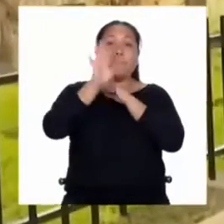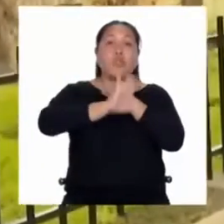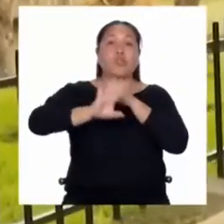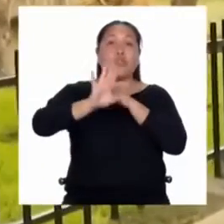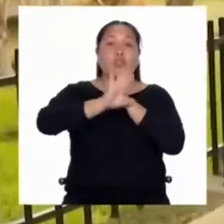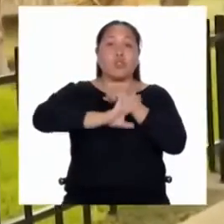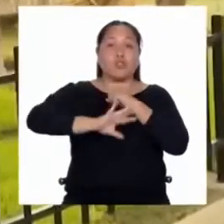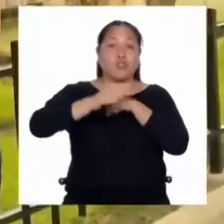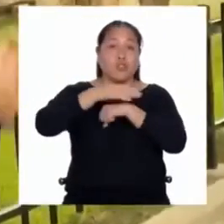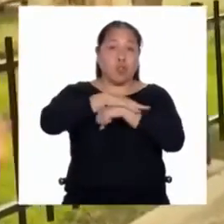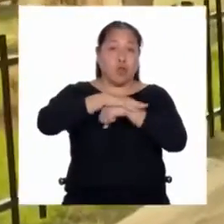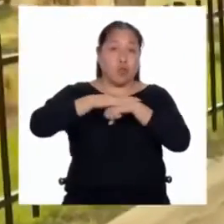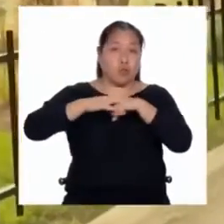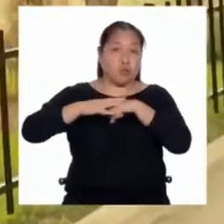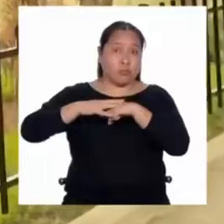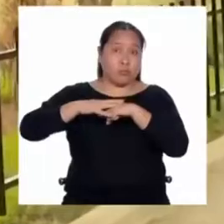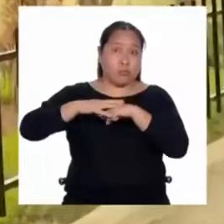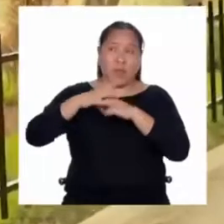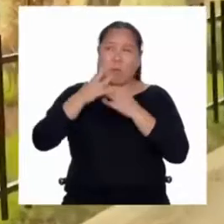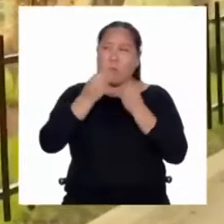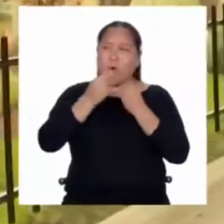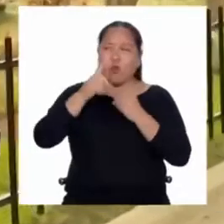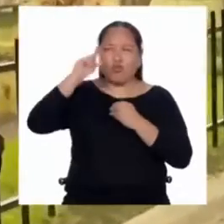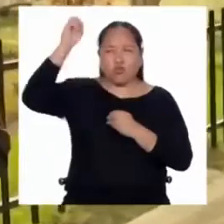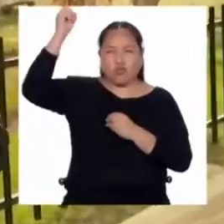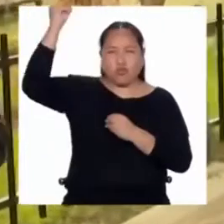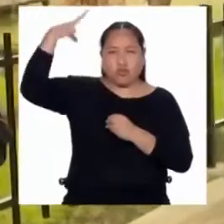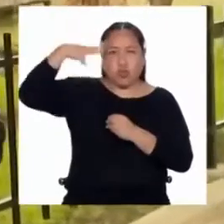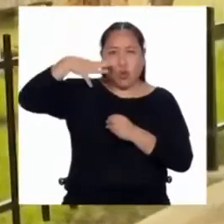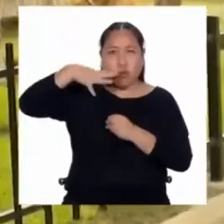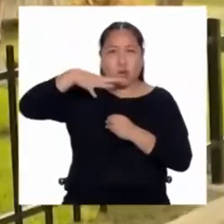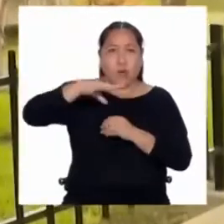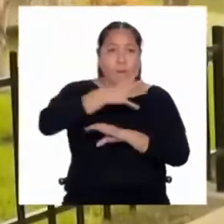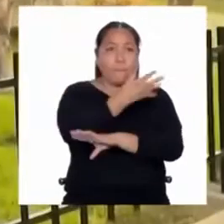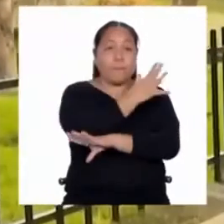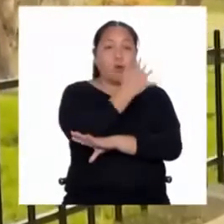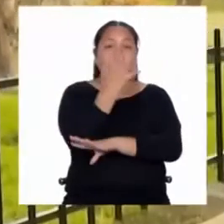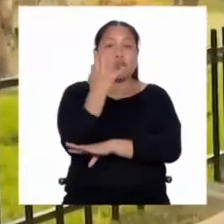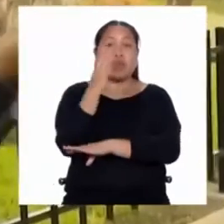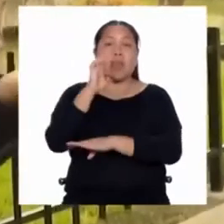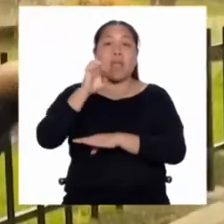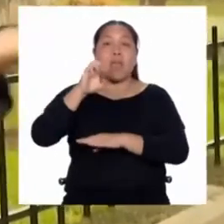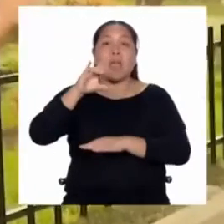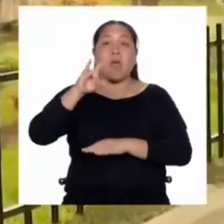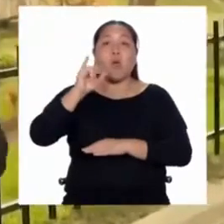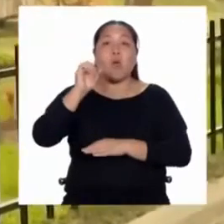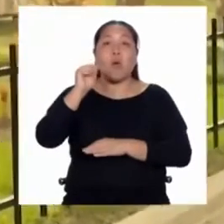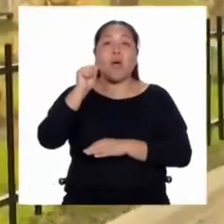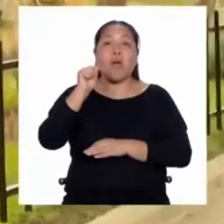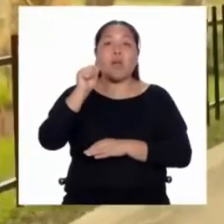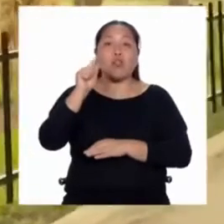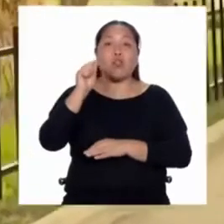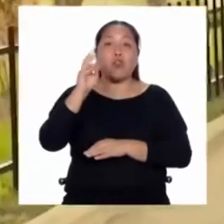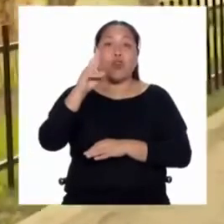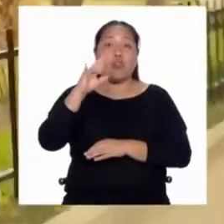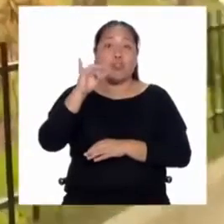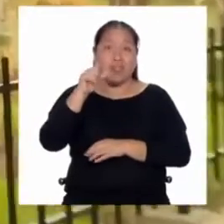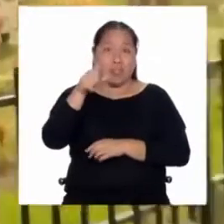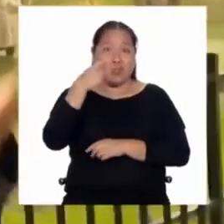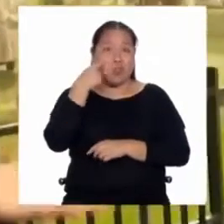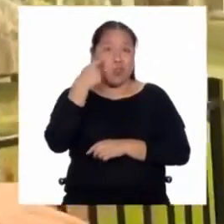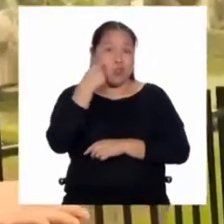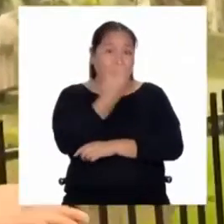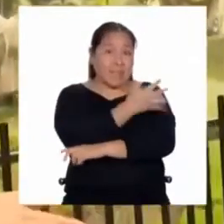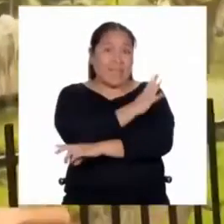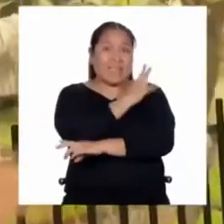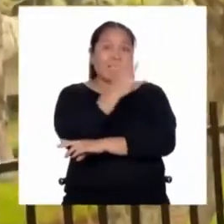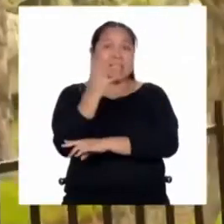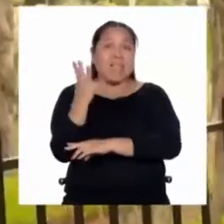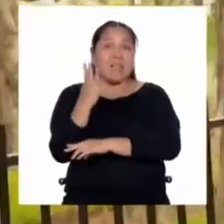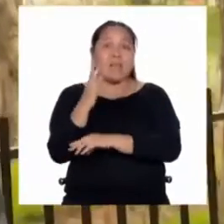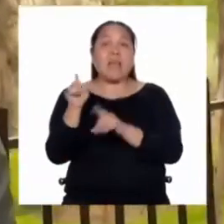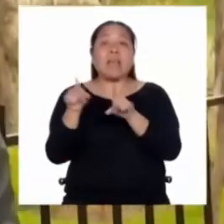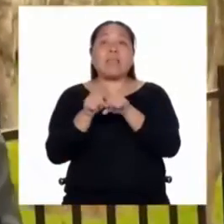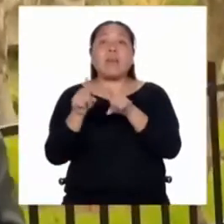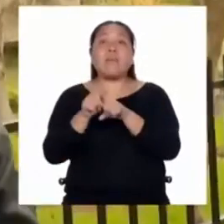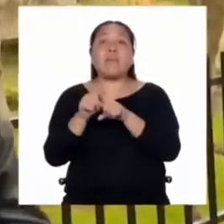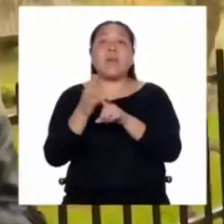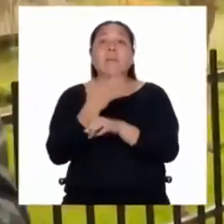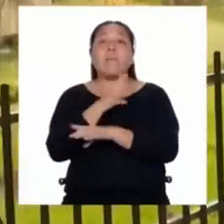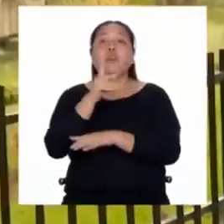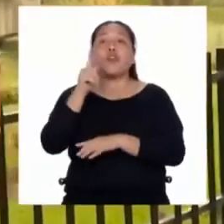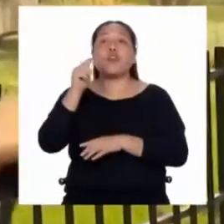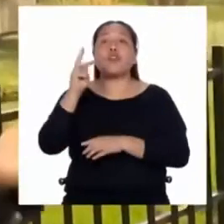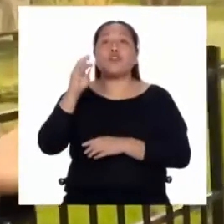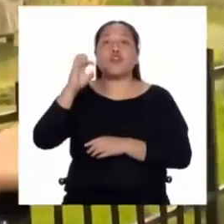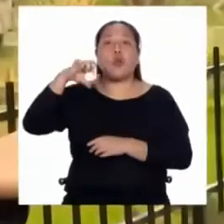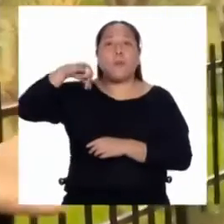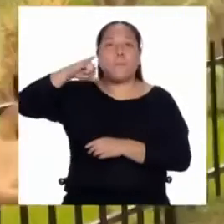sol existen dos tipos de bosques? El ecuatorial, conocido por ti y por muchos como la selva, y también el tropical. ¿Quieres saber mucho